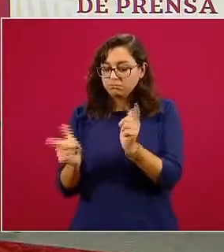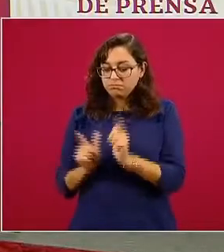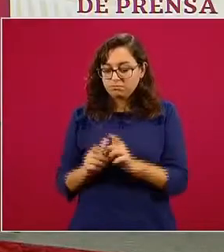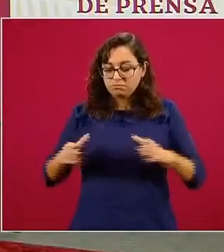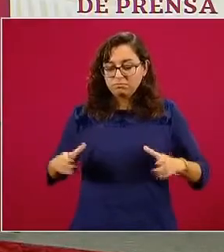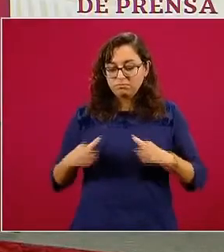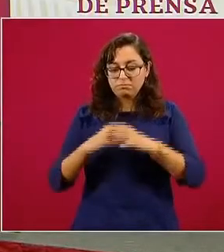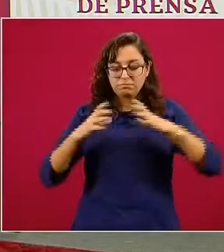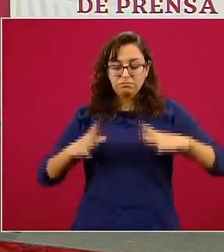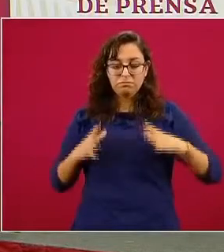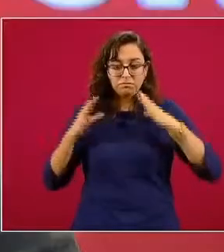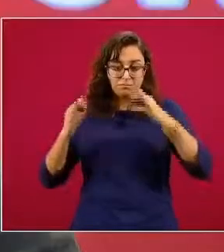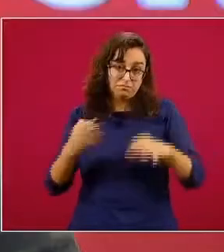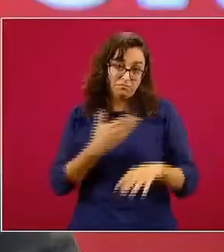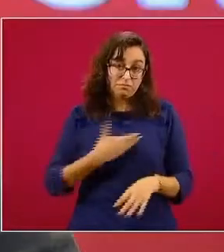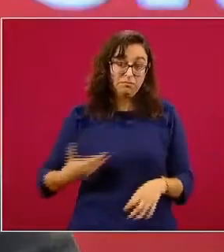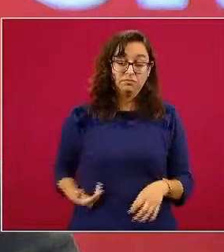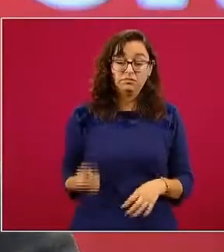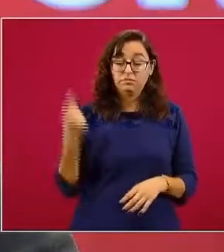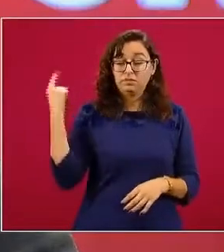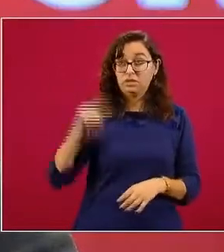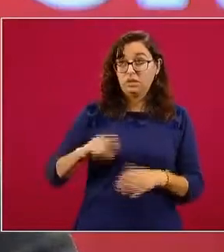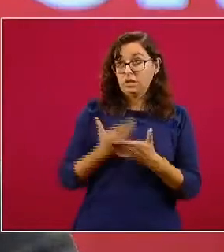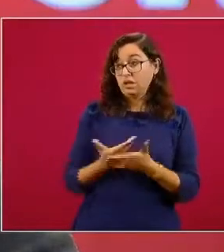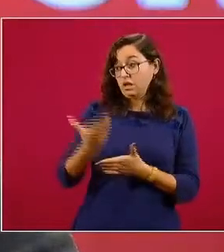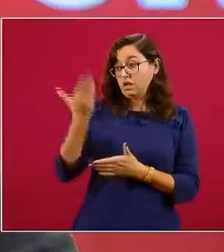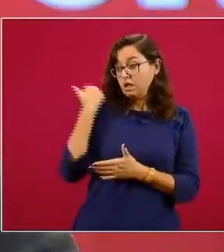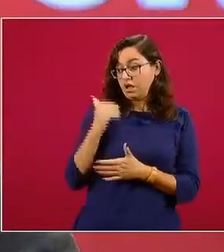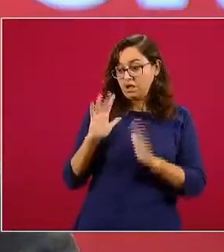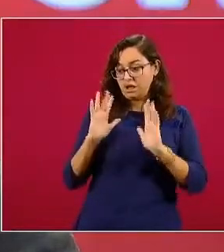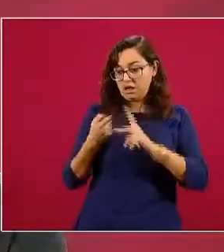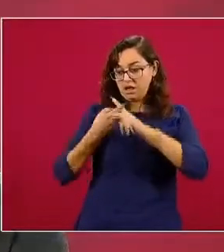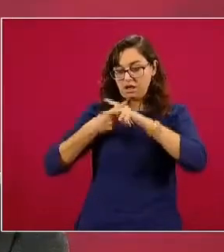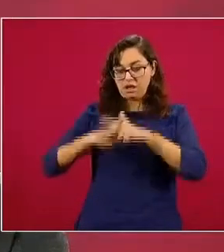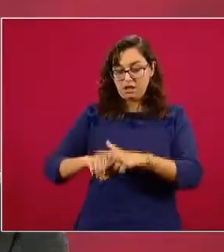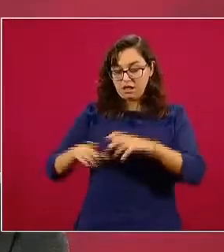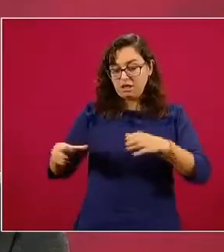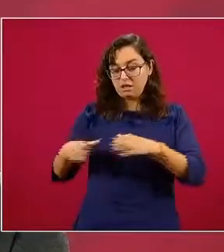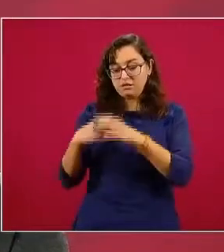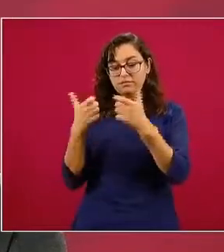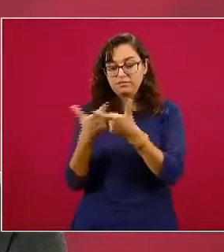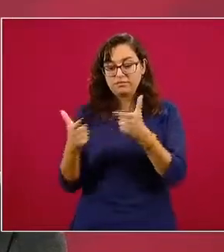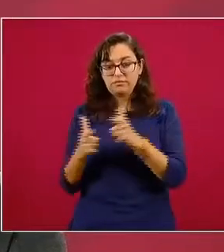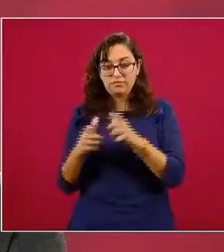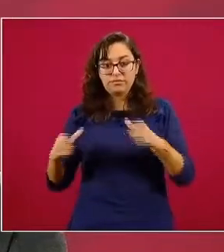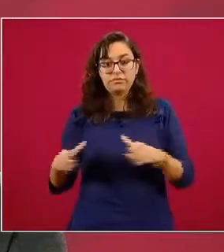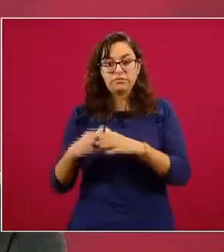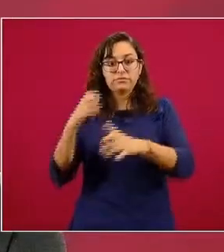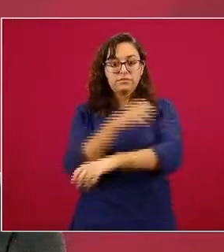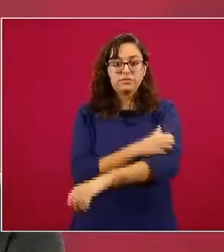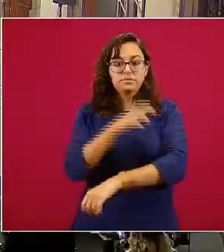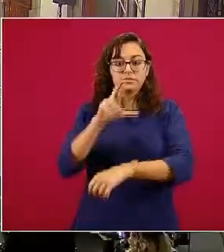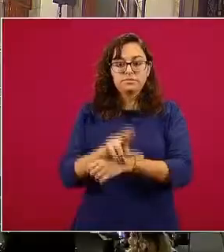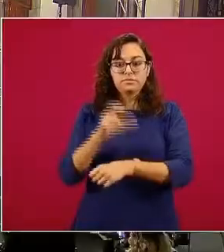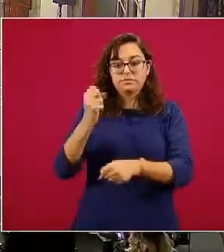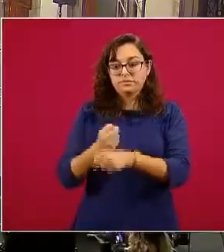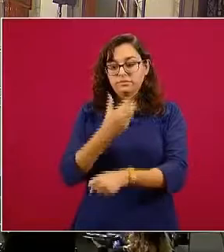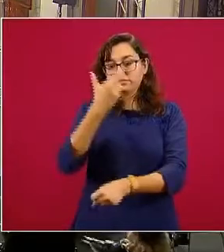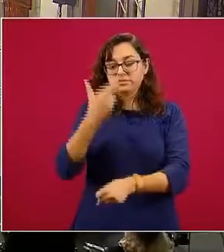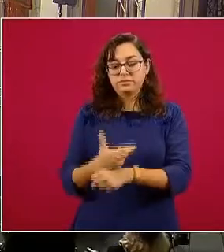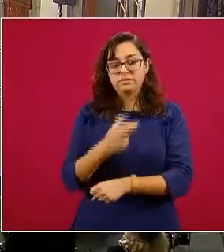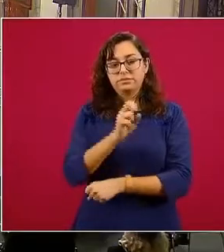por instrucción del presidente desde hace ya varias semanas, y este grupo técnico, que lo coordina desde luego el secretario de